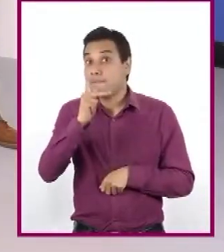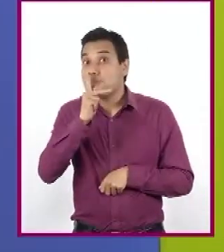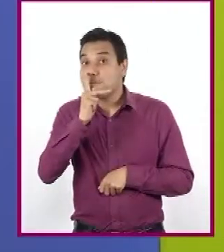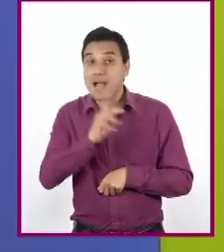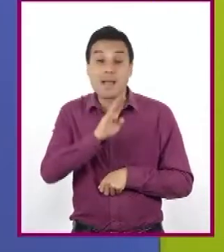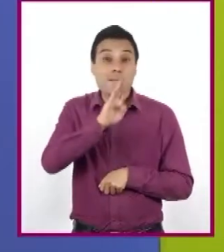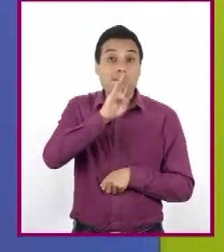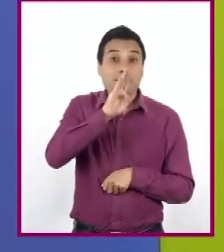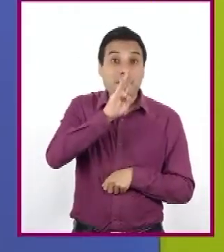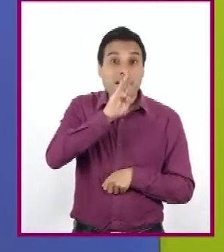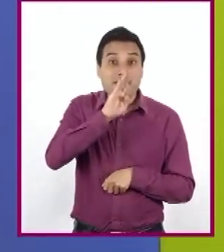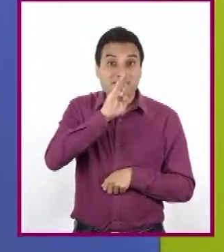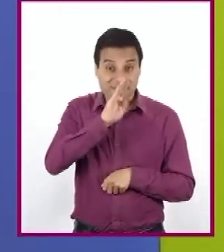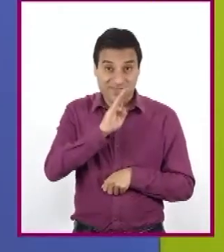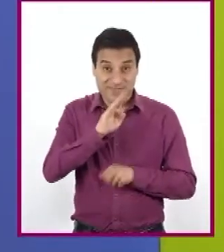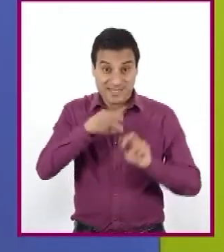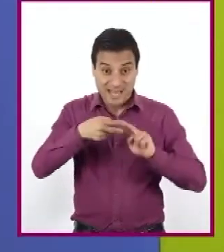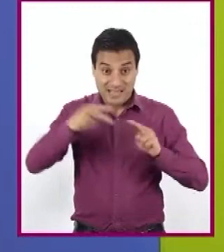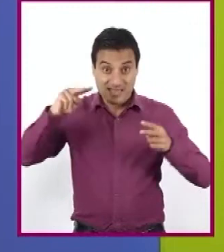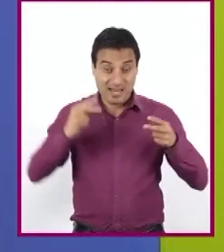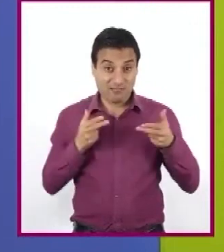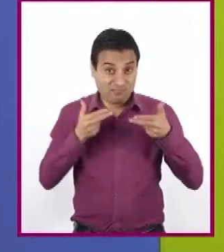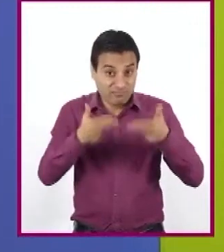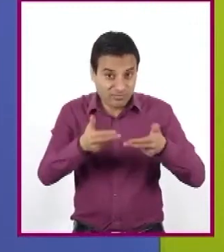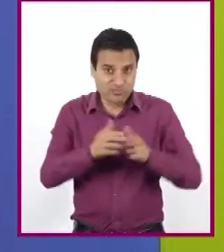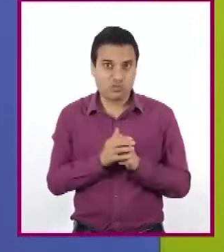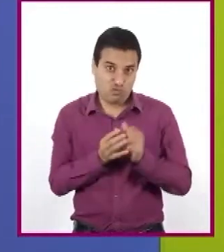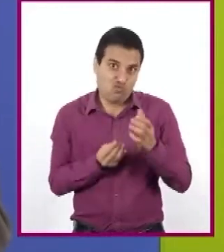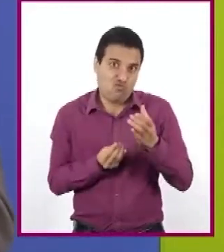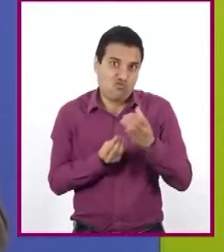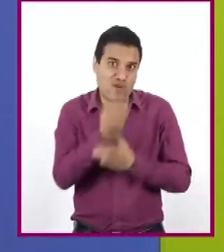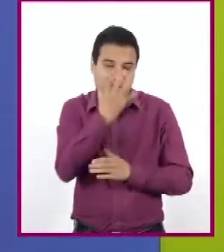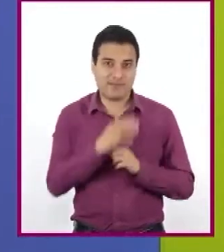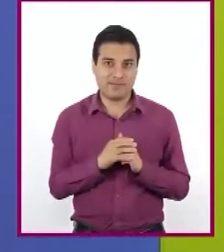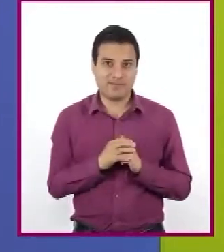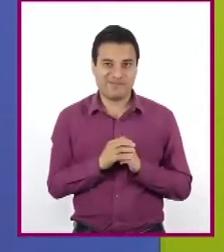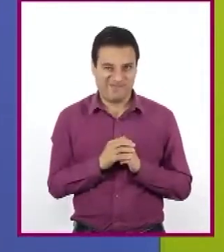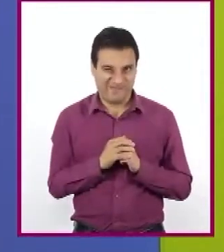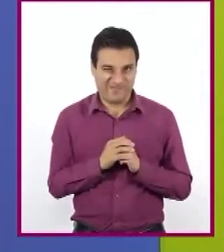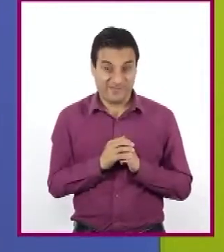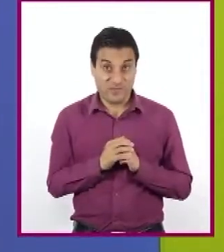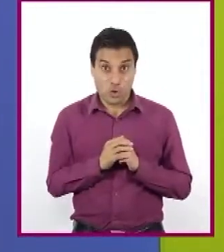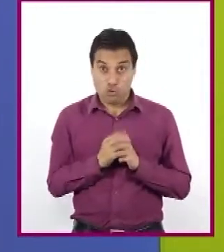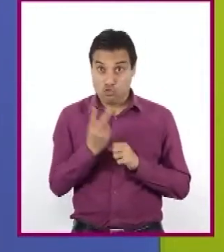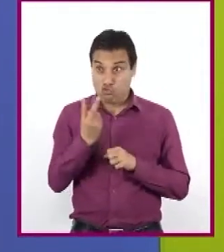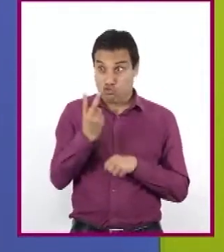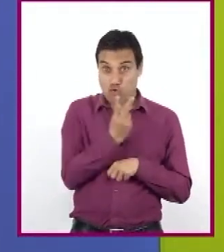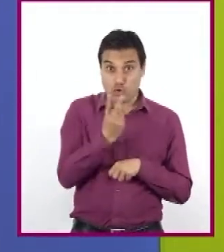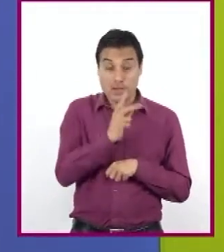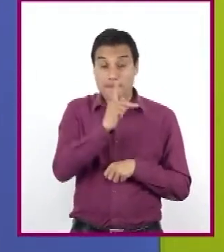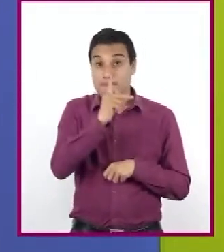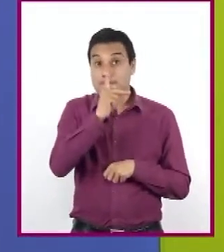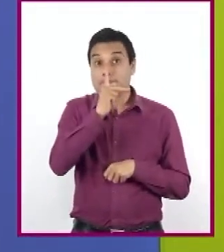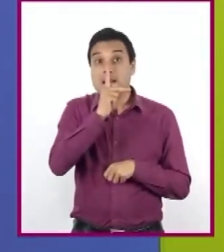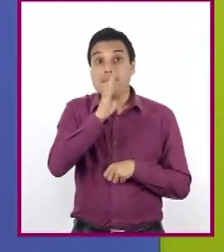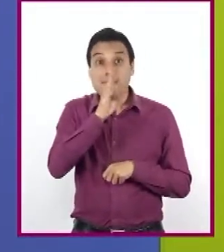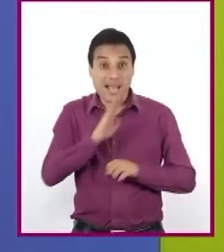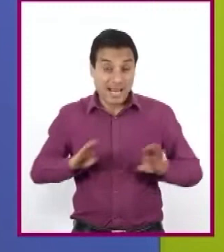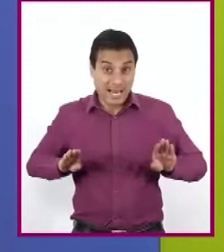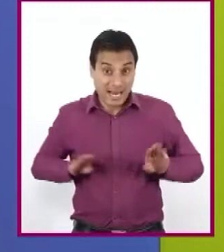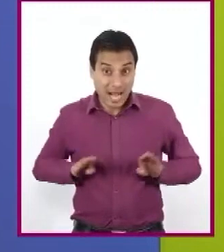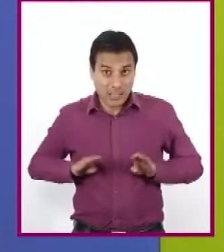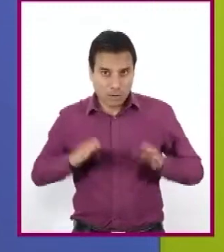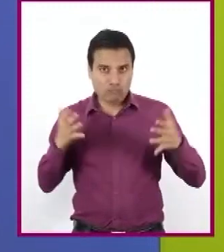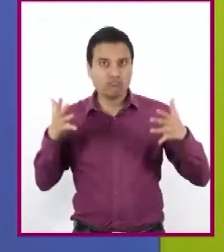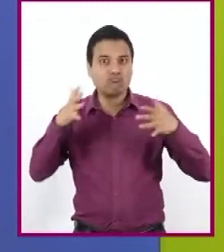mamá. Así que el nuevo organismo es una mezcla de los dos rasgos de ambos padres. Esto le podría proporcionar al